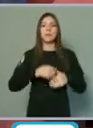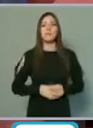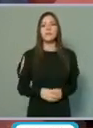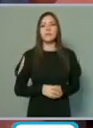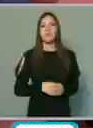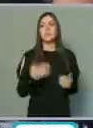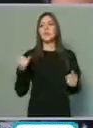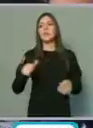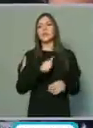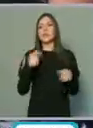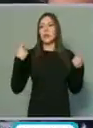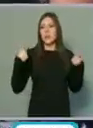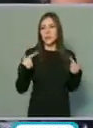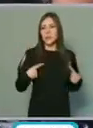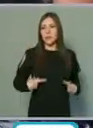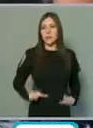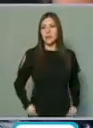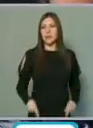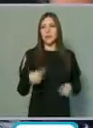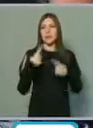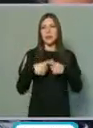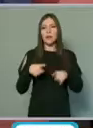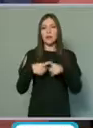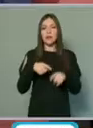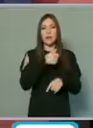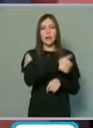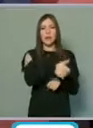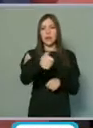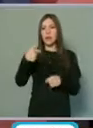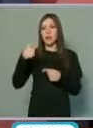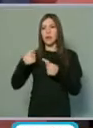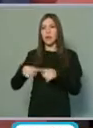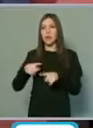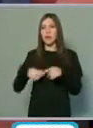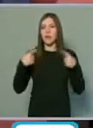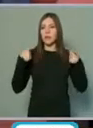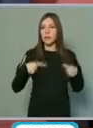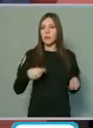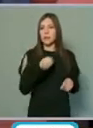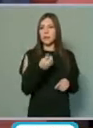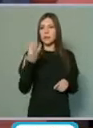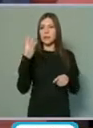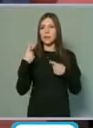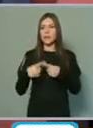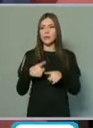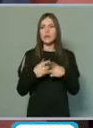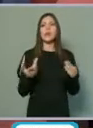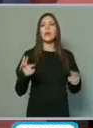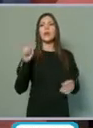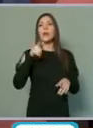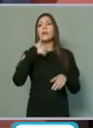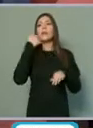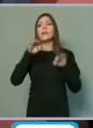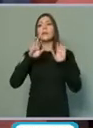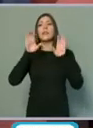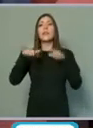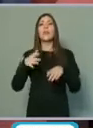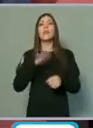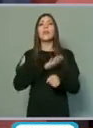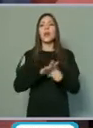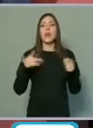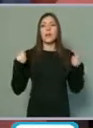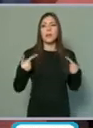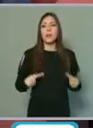Es que estoy viendo como los tipos de vestidos que traemos en este momento a las 3, y también como mujer cuando vas a pedir un trabajo, el corte